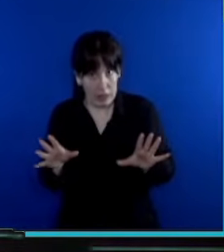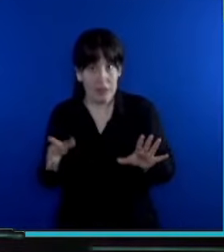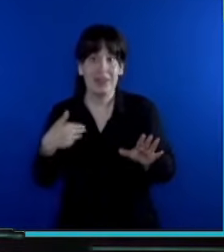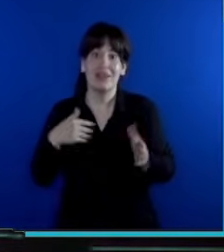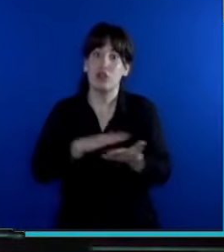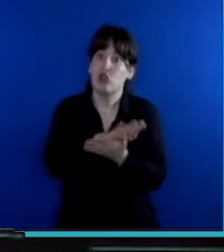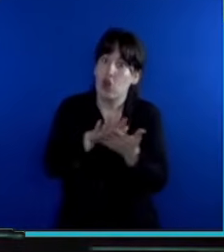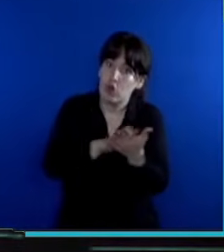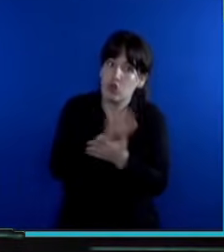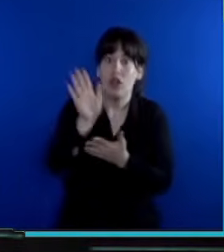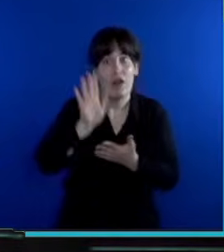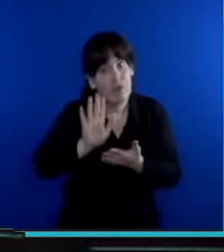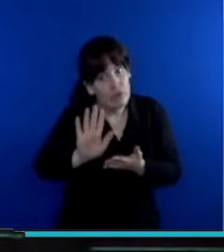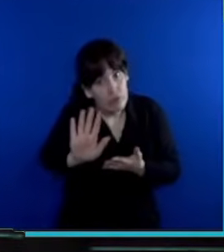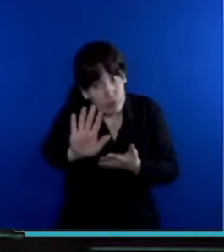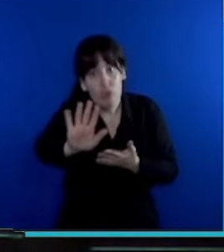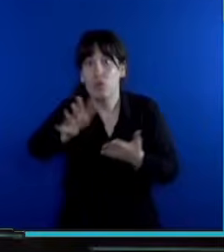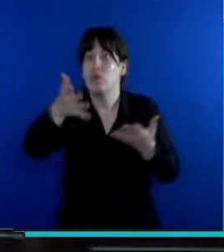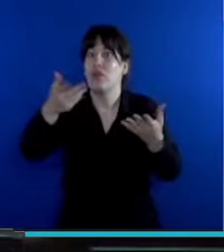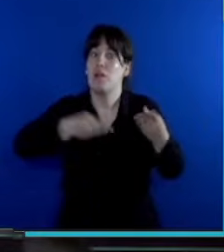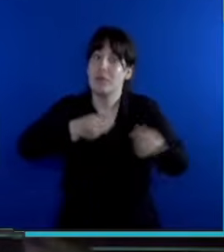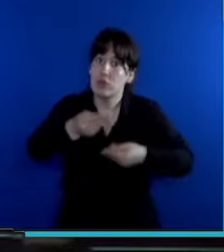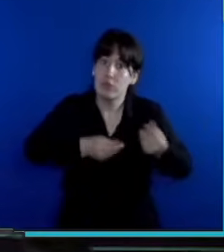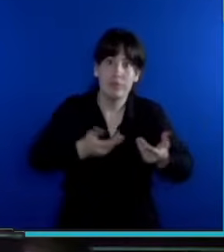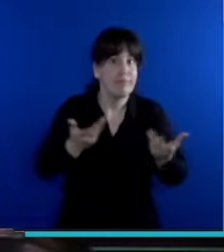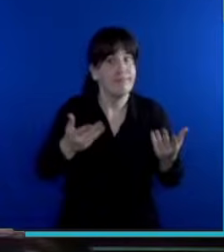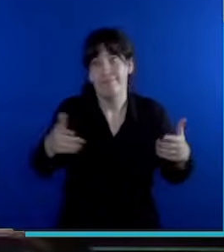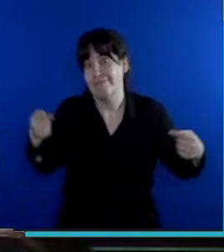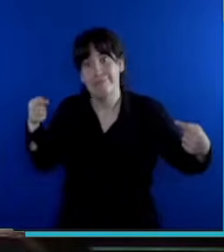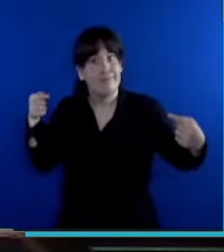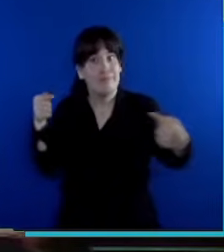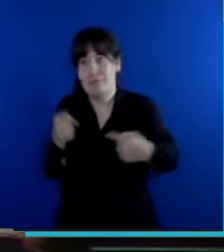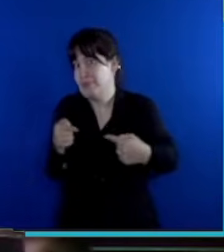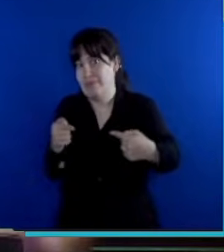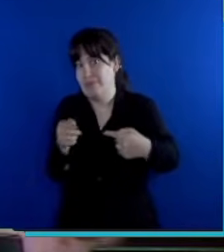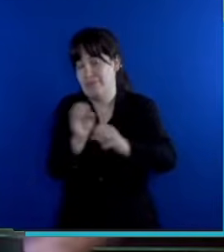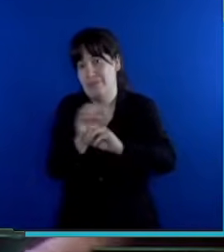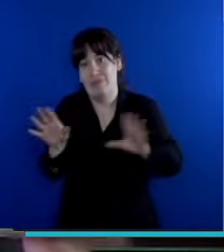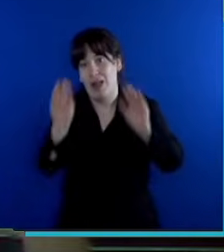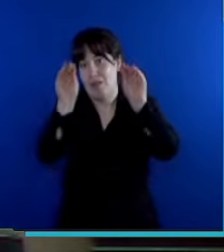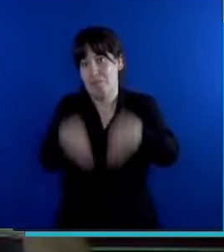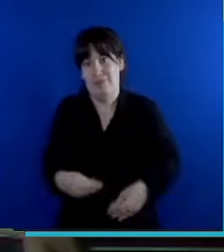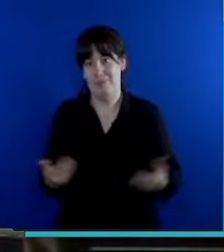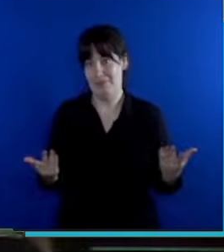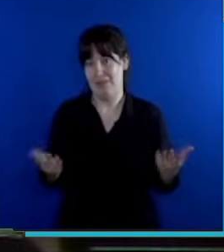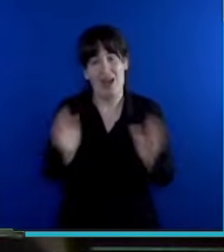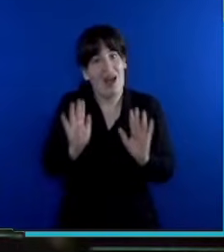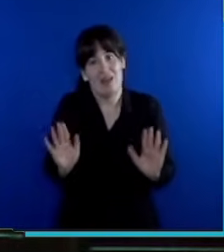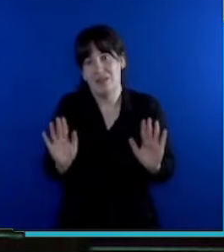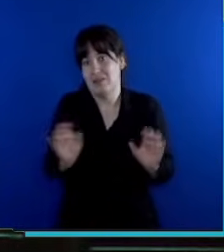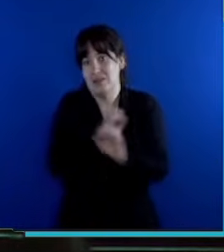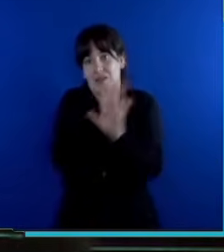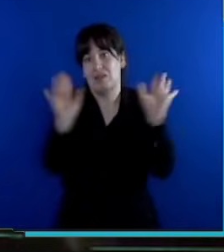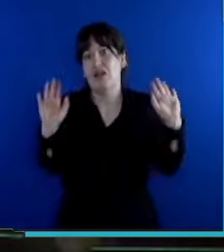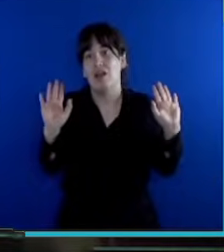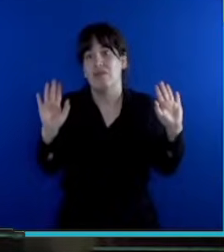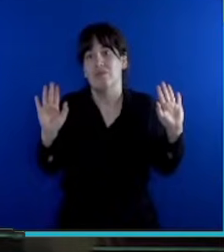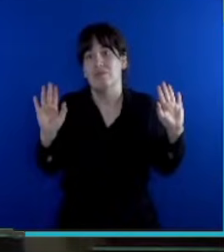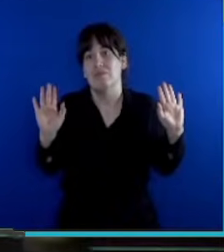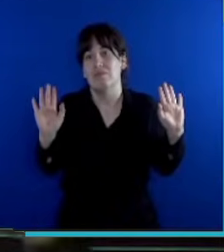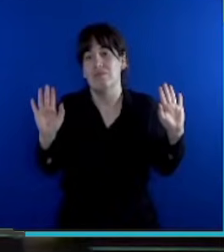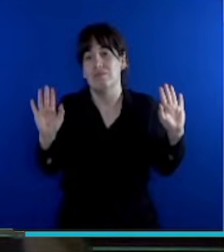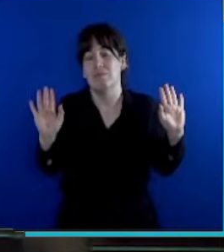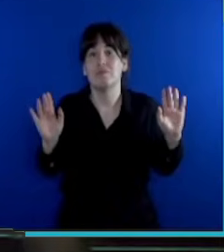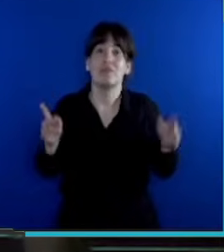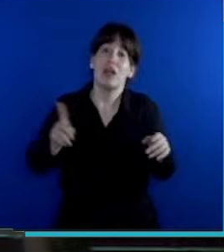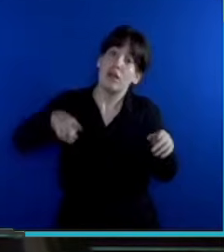y las prioridades que va a establecer en el presupuesto van a ser incorrectas. Así de simple. Señor